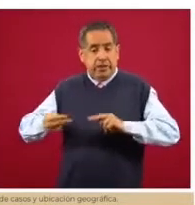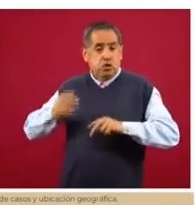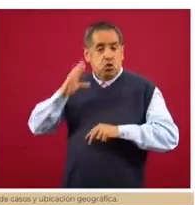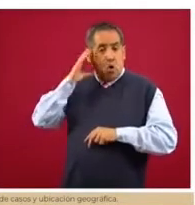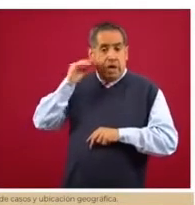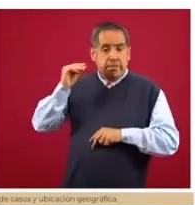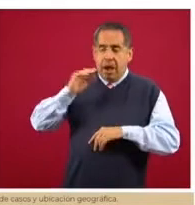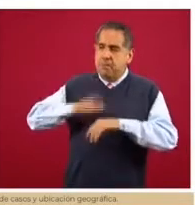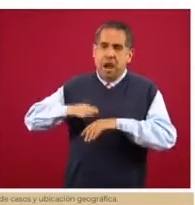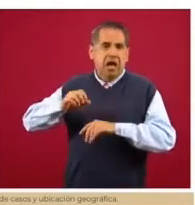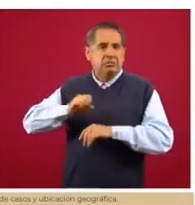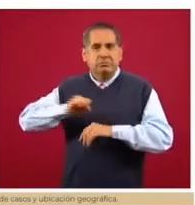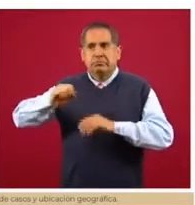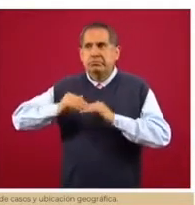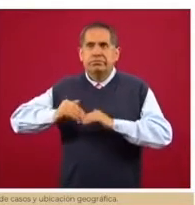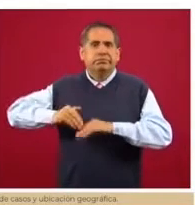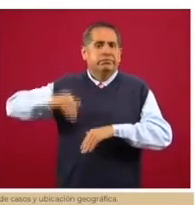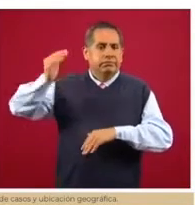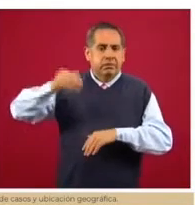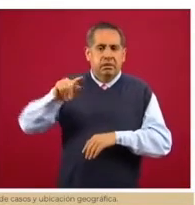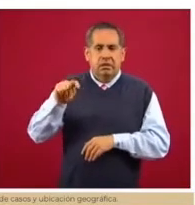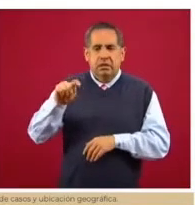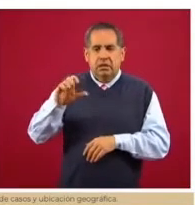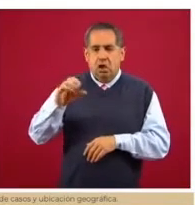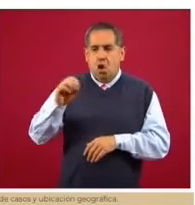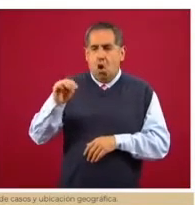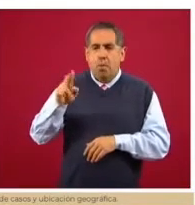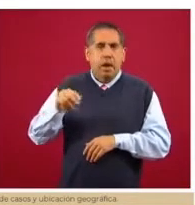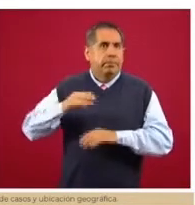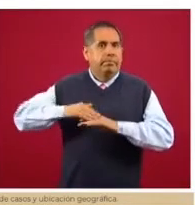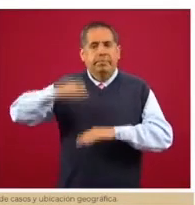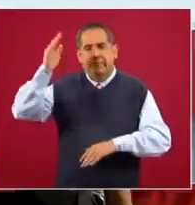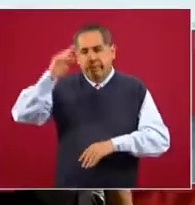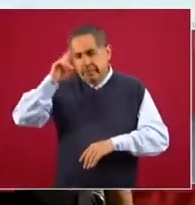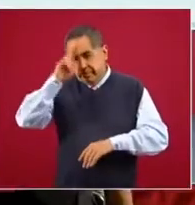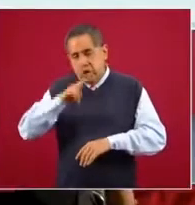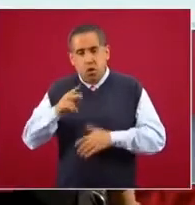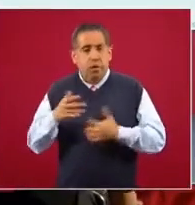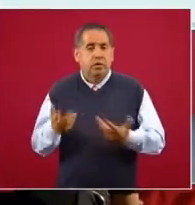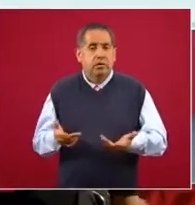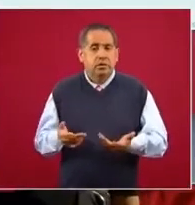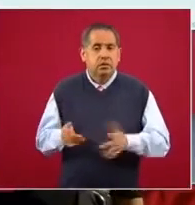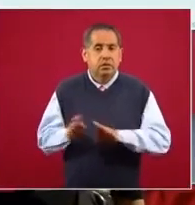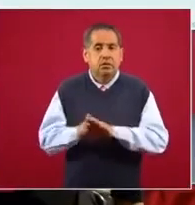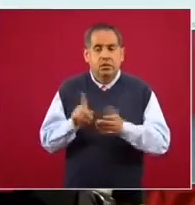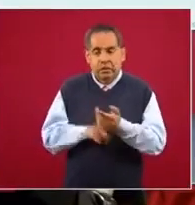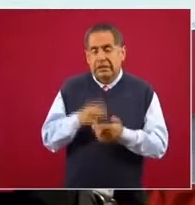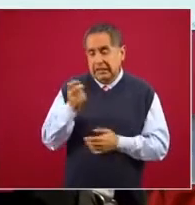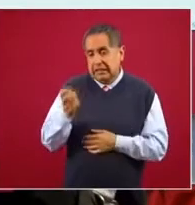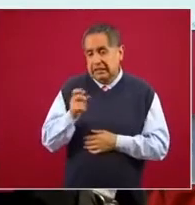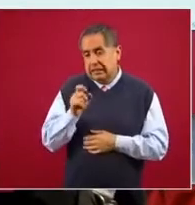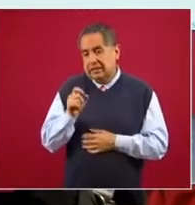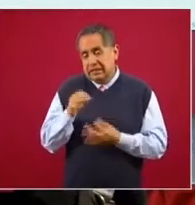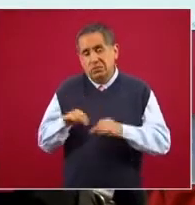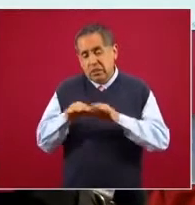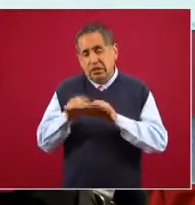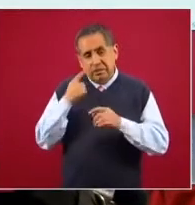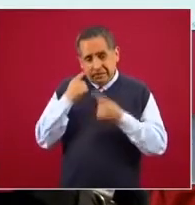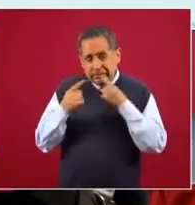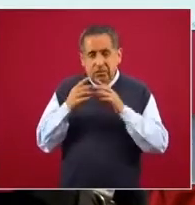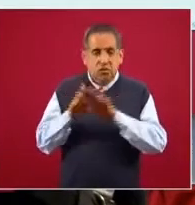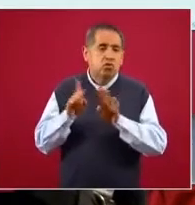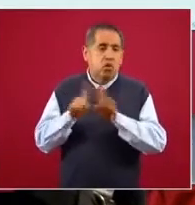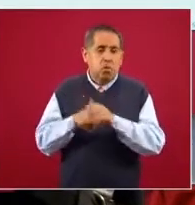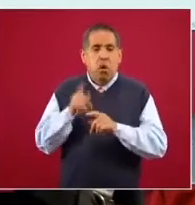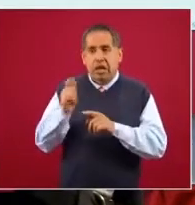y Colima, se localizan como los primeros o los que tienen la mayor carga, y vean cómo también esta imagen es la que está